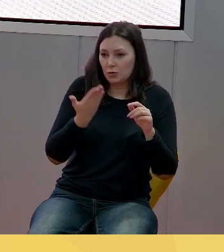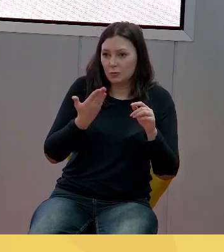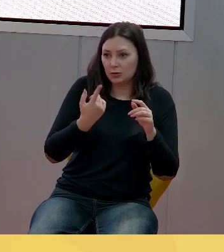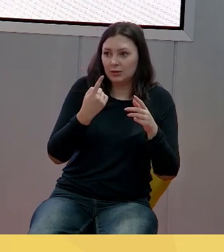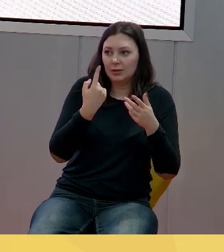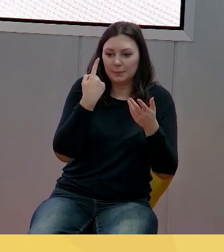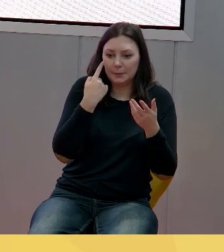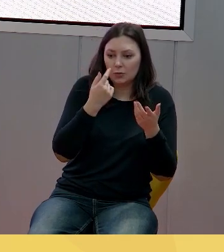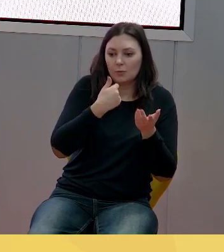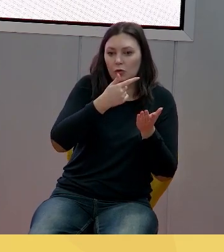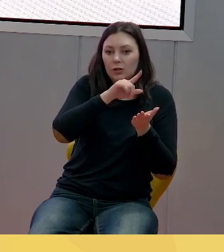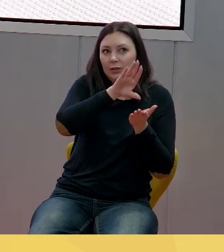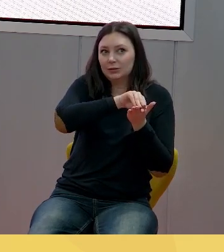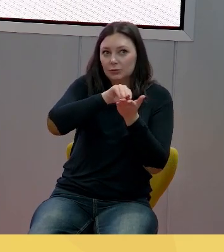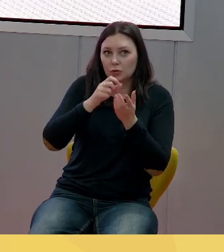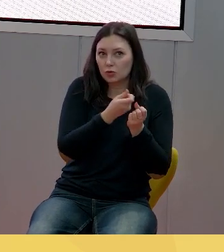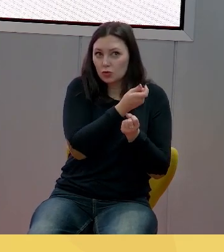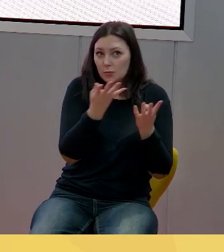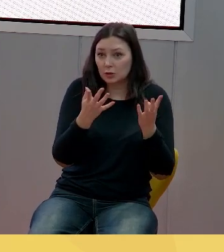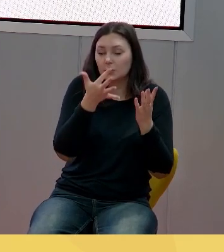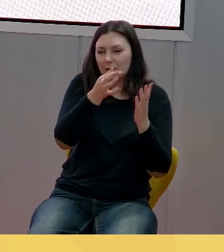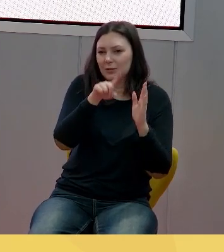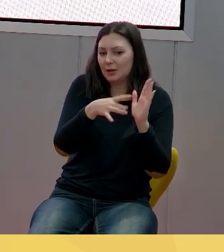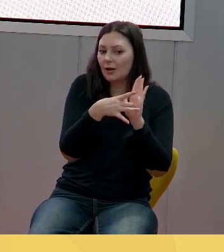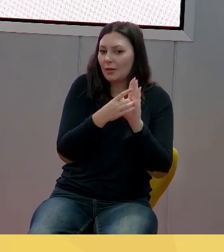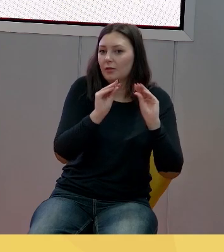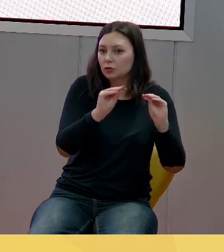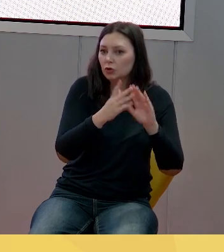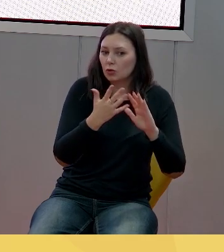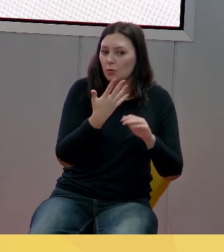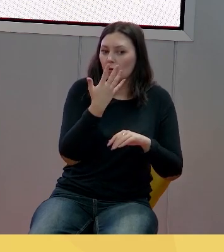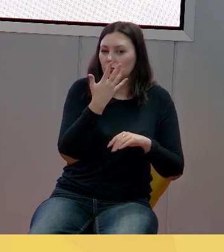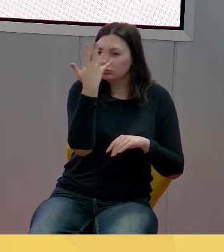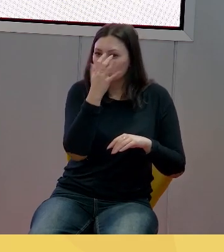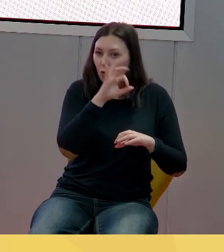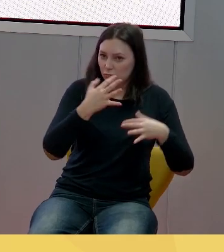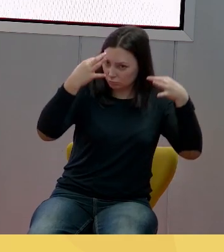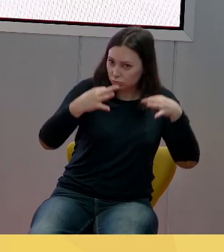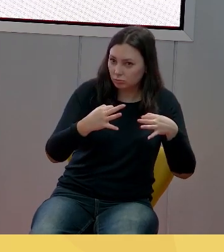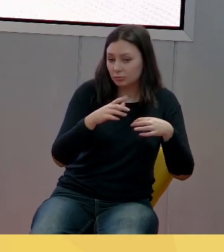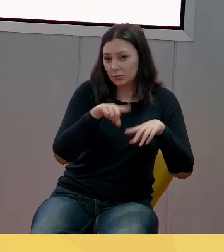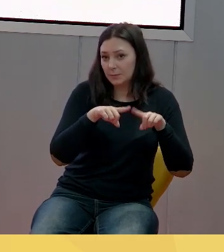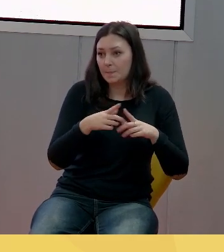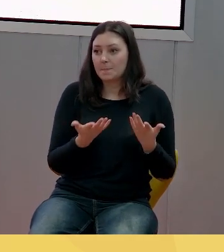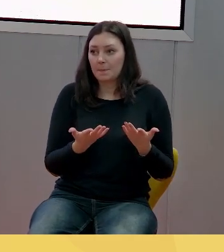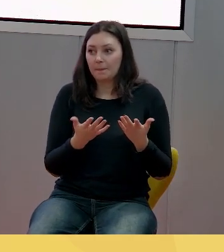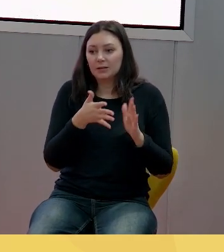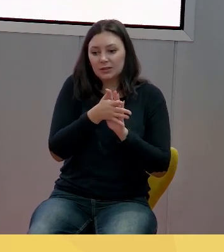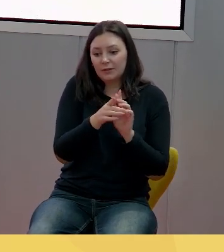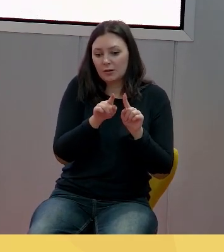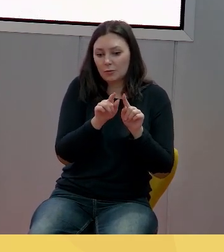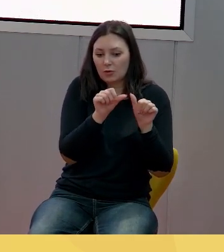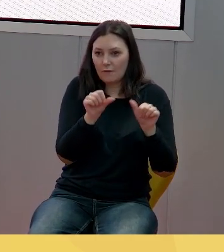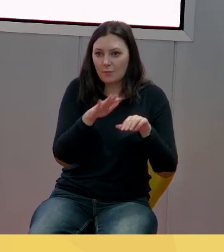temas tratan, sino también la calidad de esos estudios y qué tan fiables son las conclusiones. Y funciona como un tamiz, digamos, en